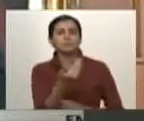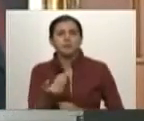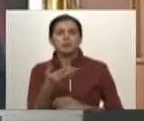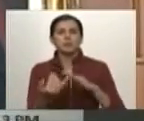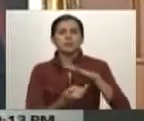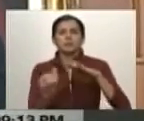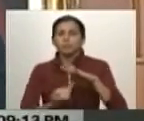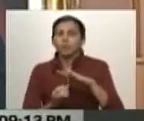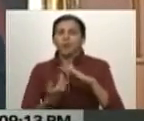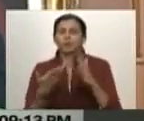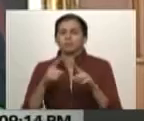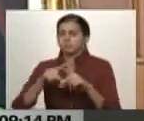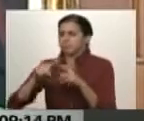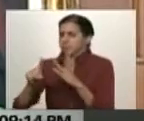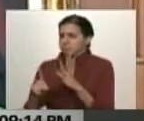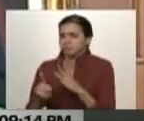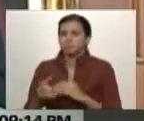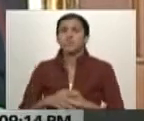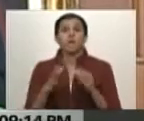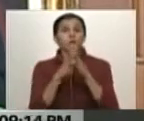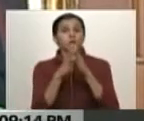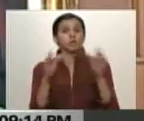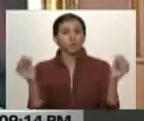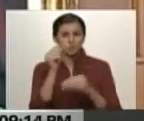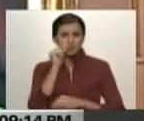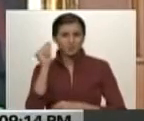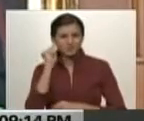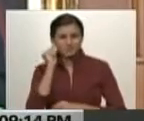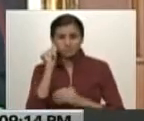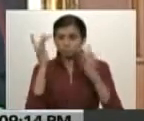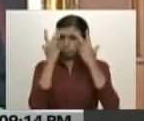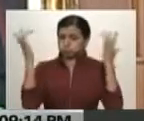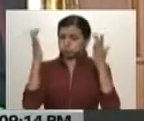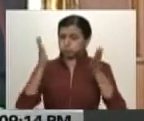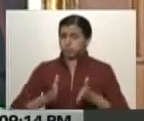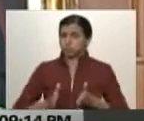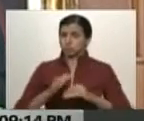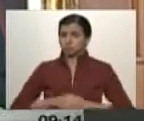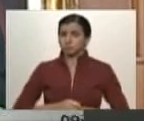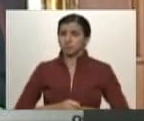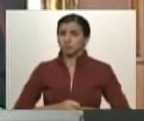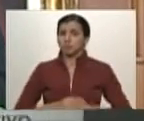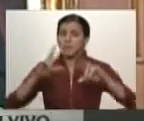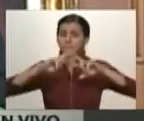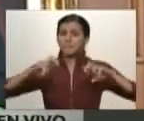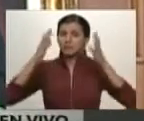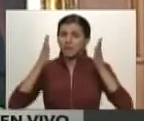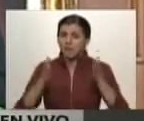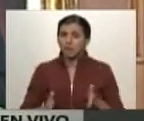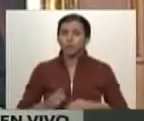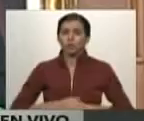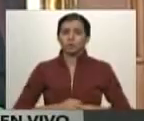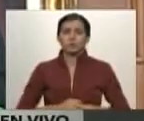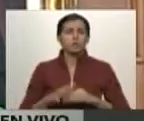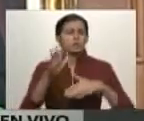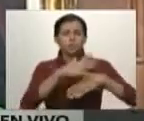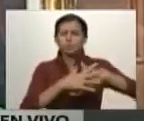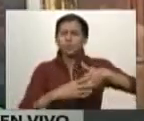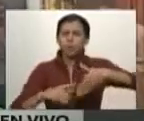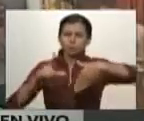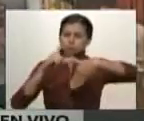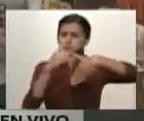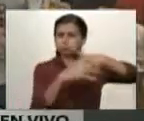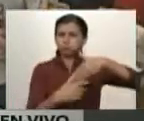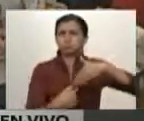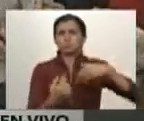todos y todas intelectuales investigadores de toda nuestra américa del